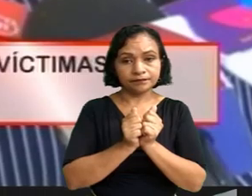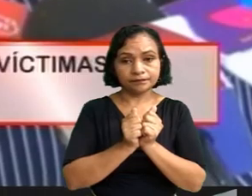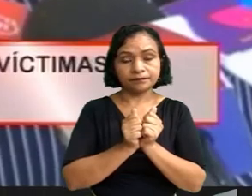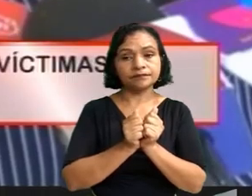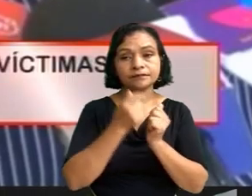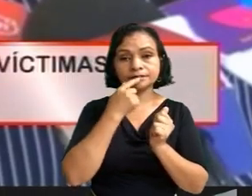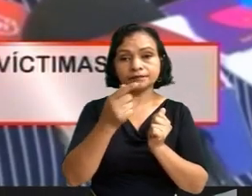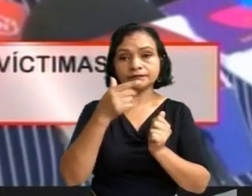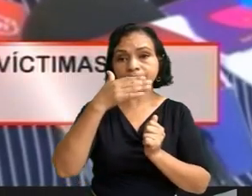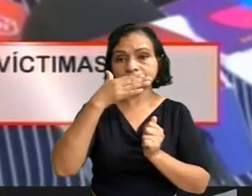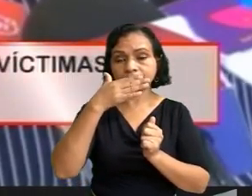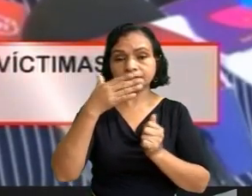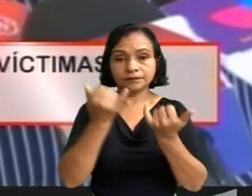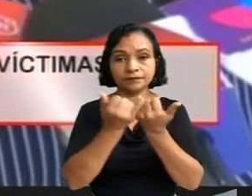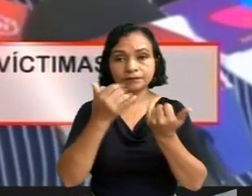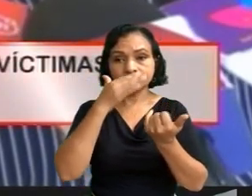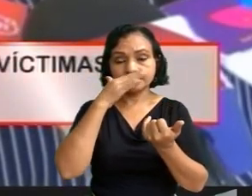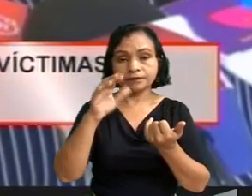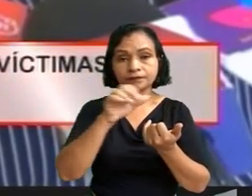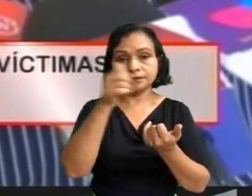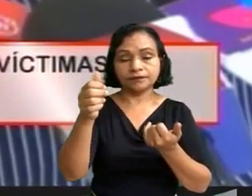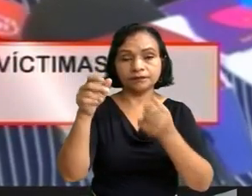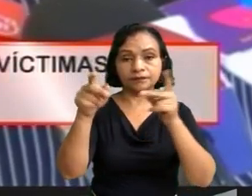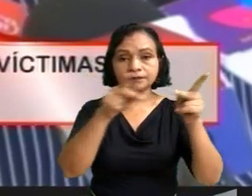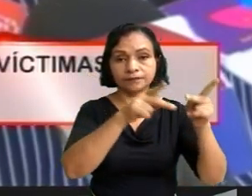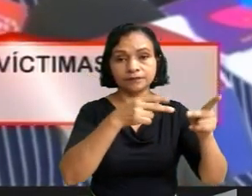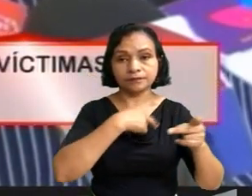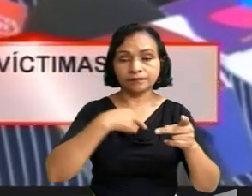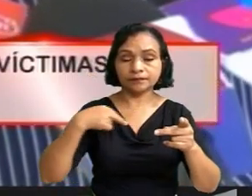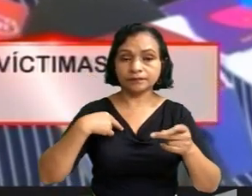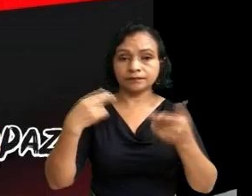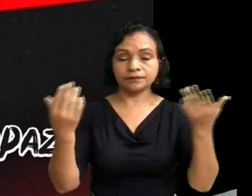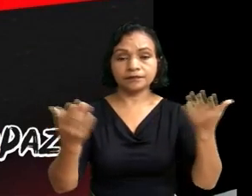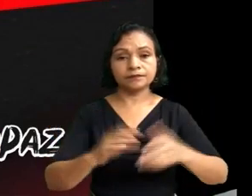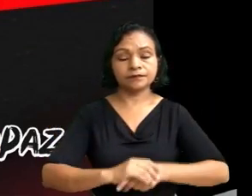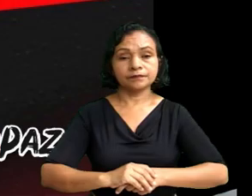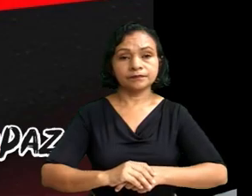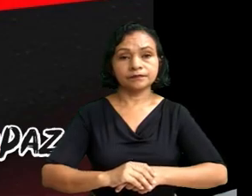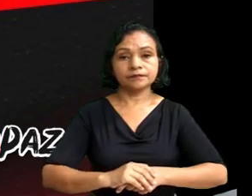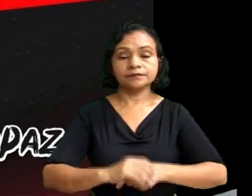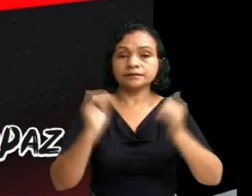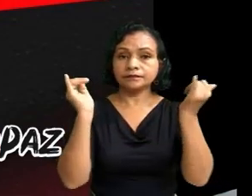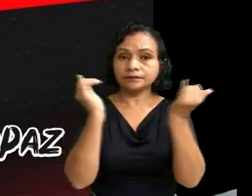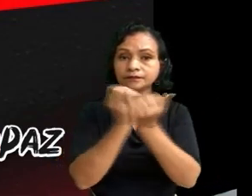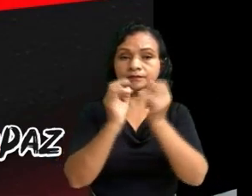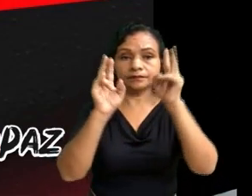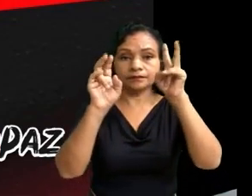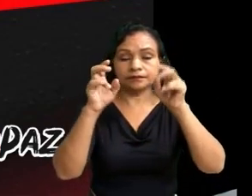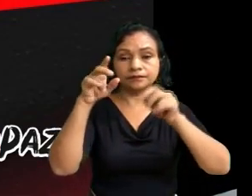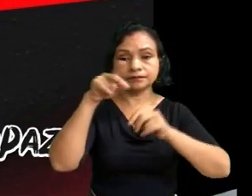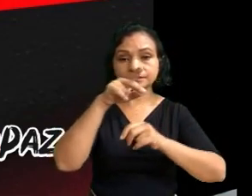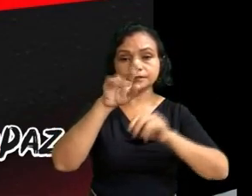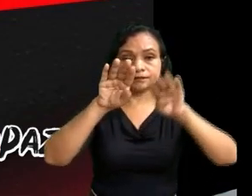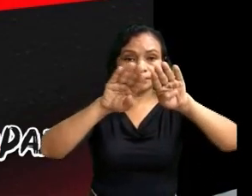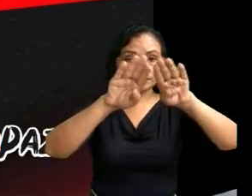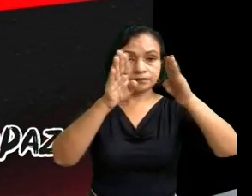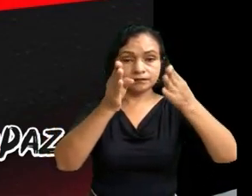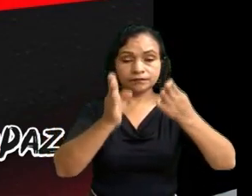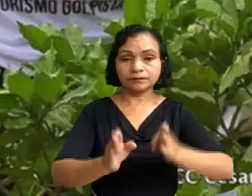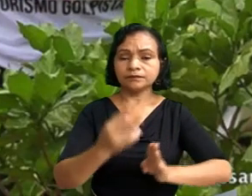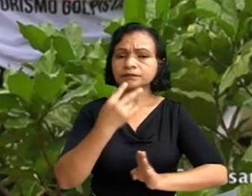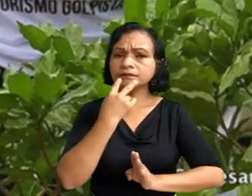militante sandinista y otros pobladores ajeno a los acontecimientos al respecto la procuradora detalló que no se reportó